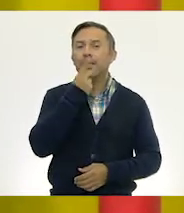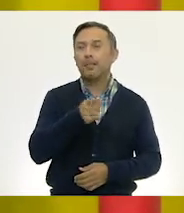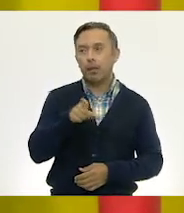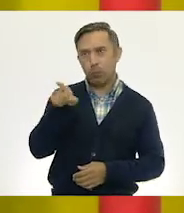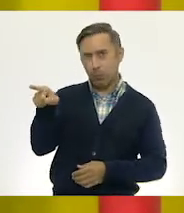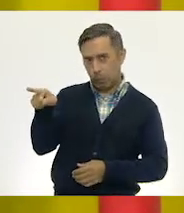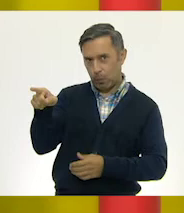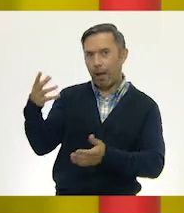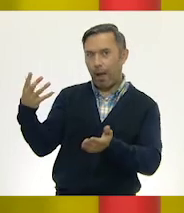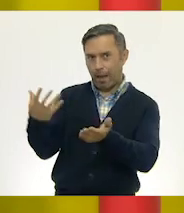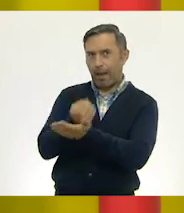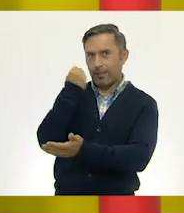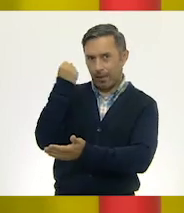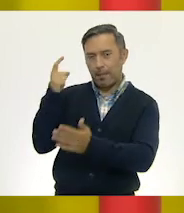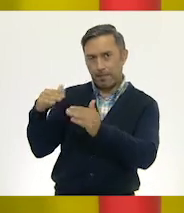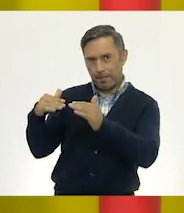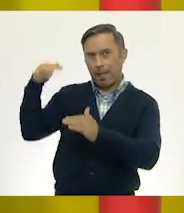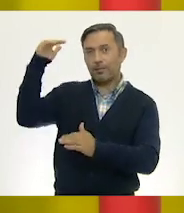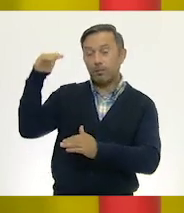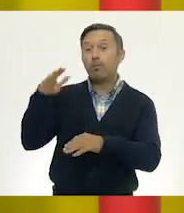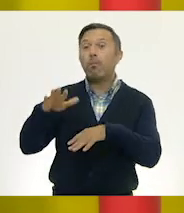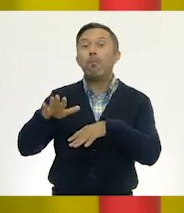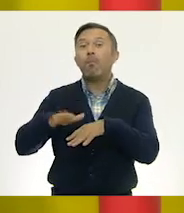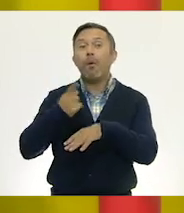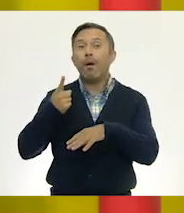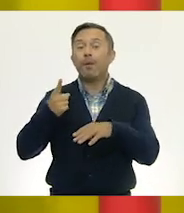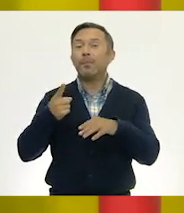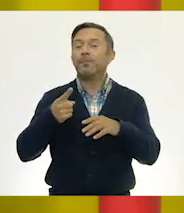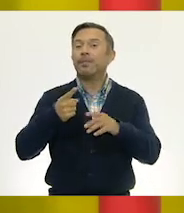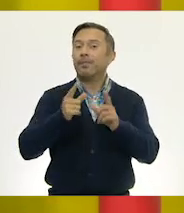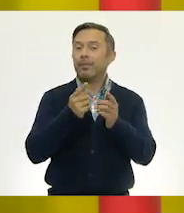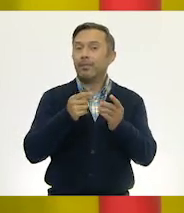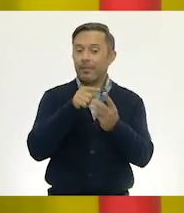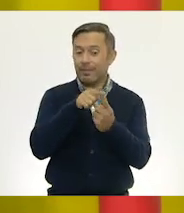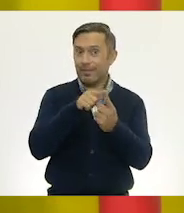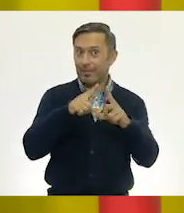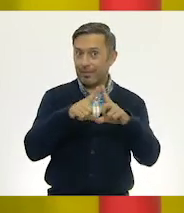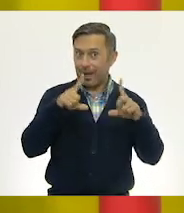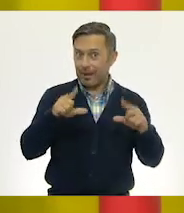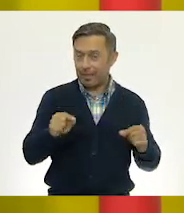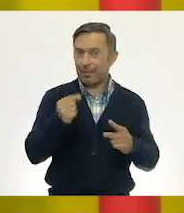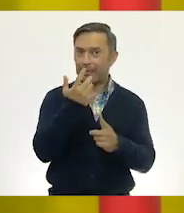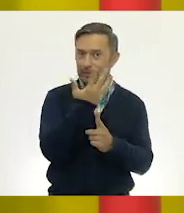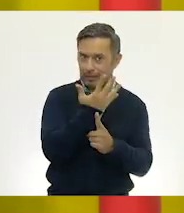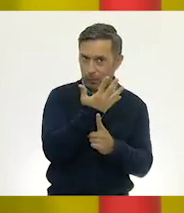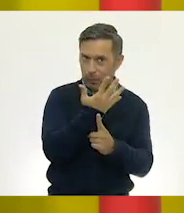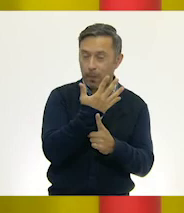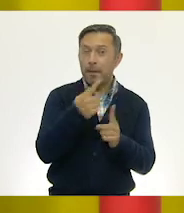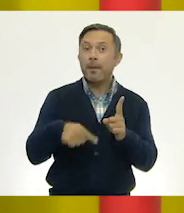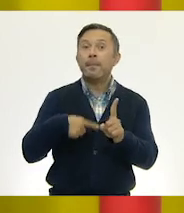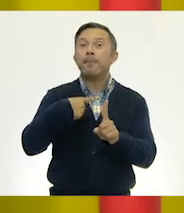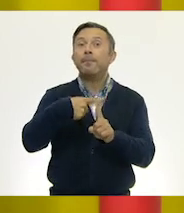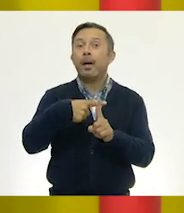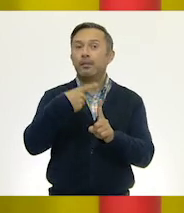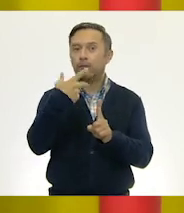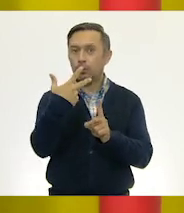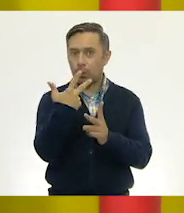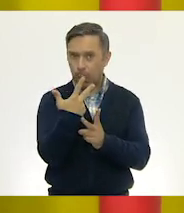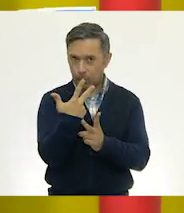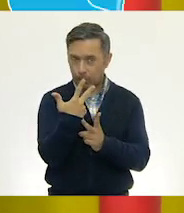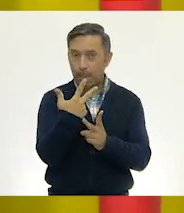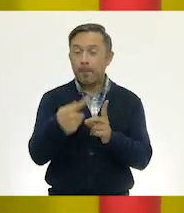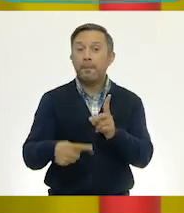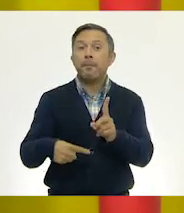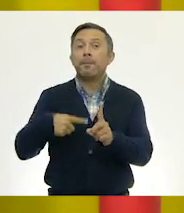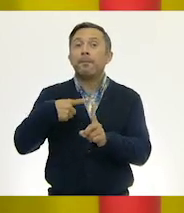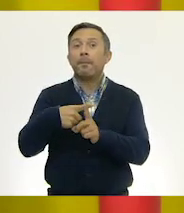porque dice que sumó los números de la tarjeta 5 más 8 más 3, que son 16, y los